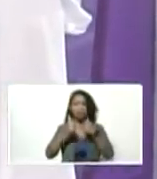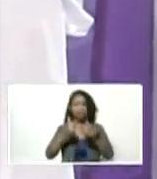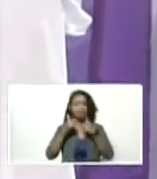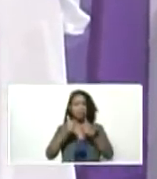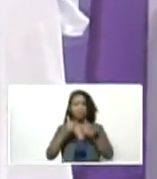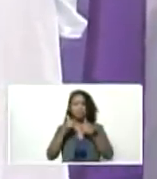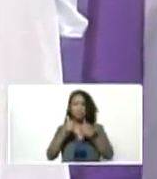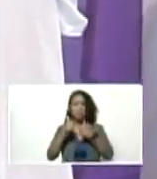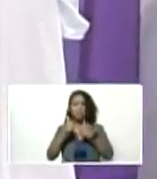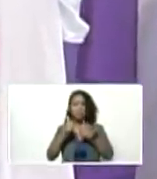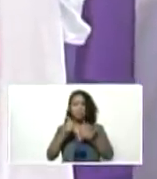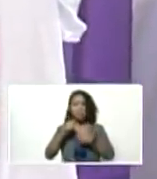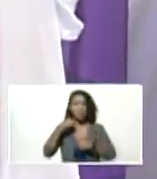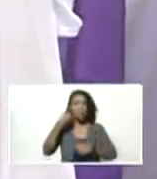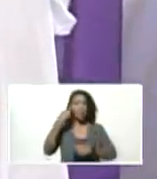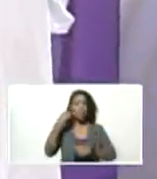bella.